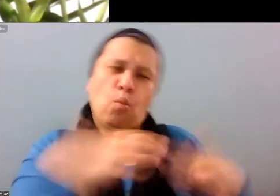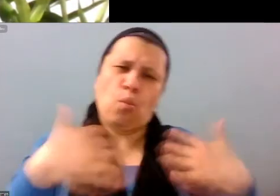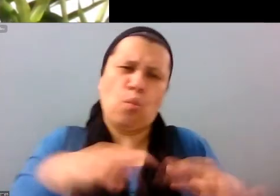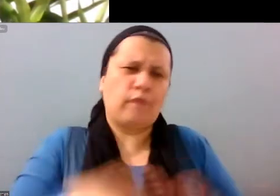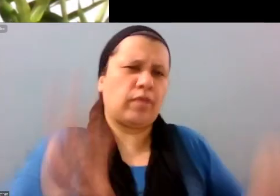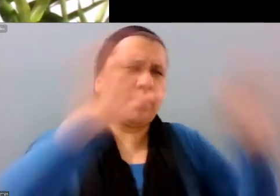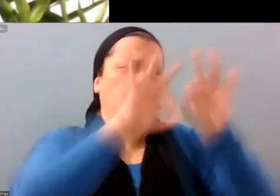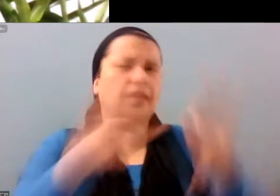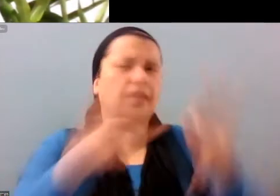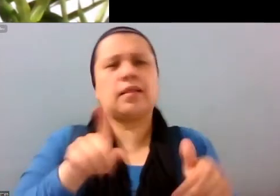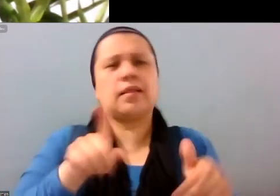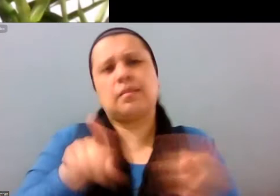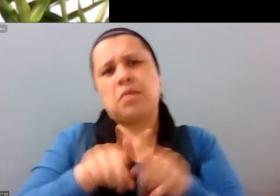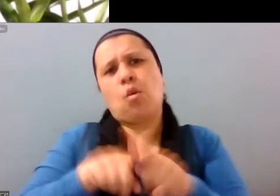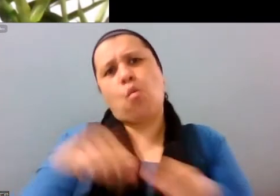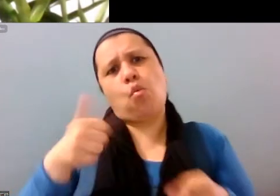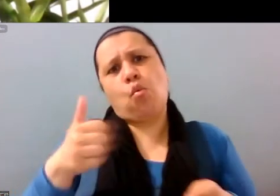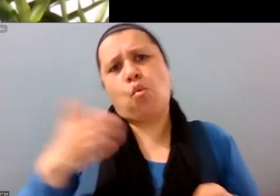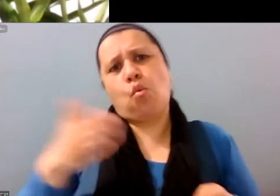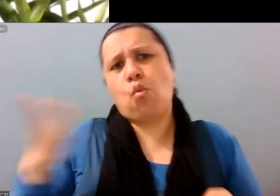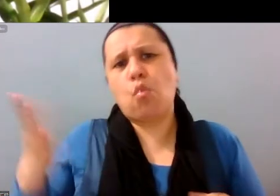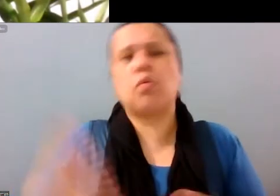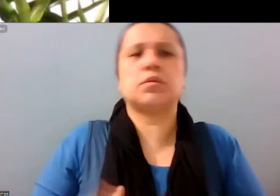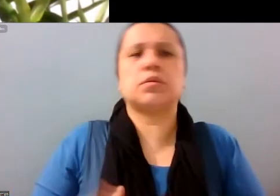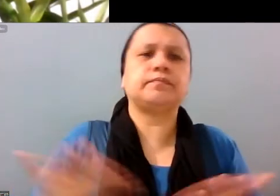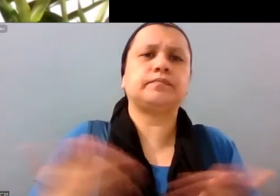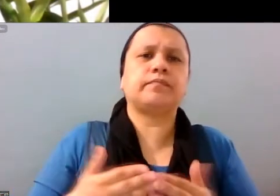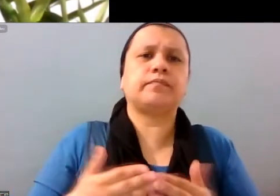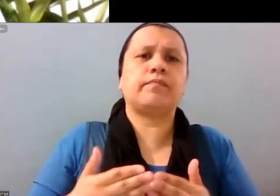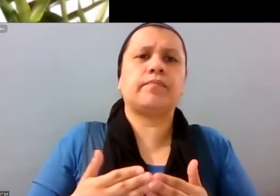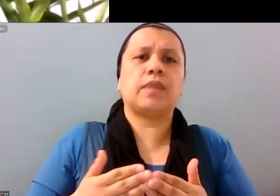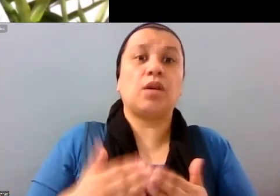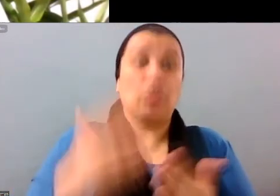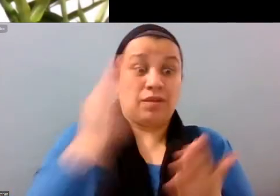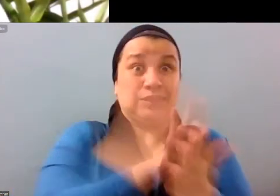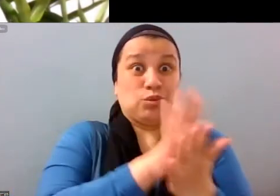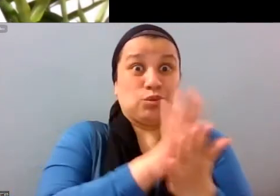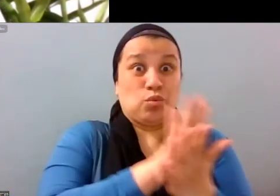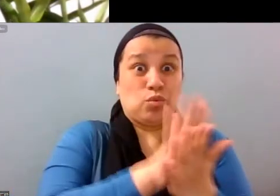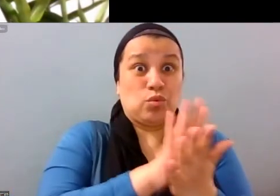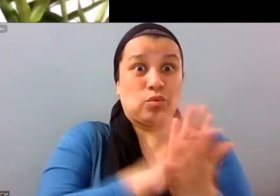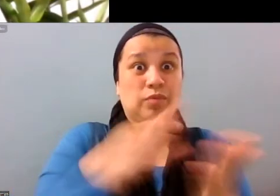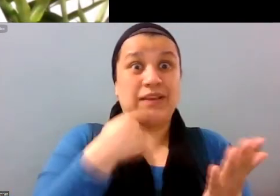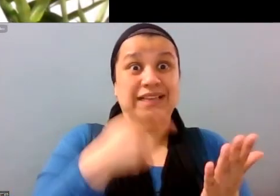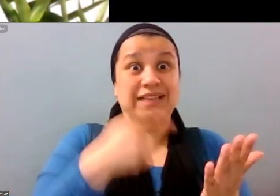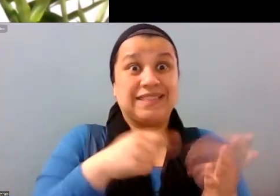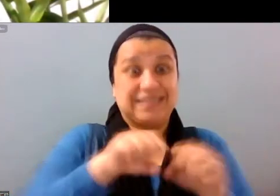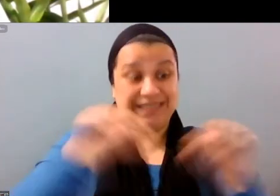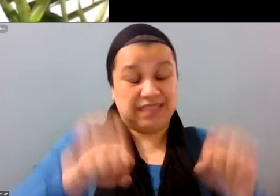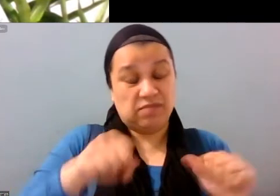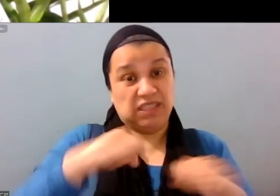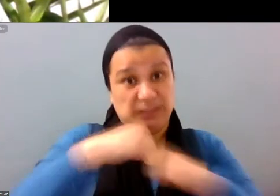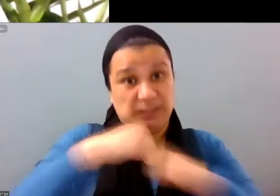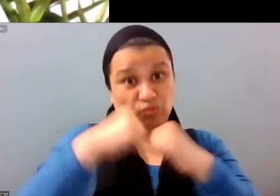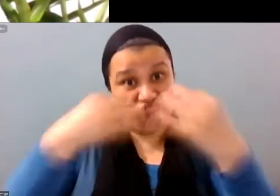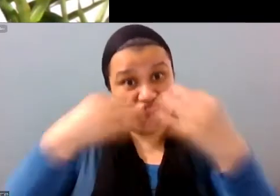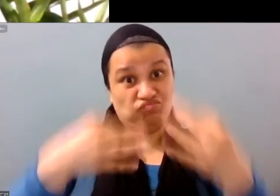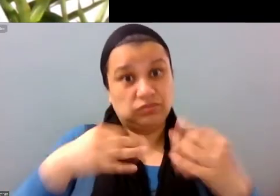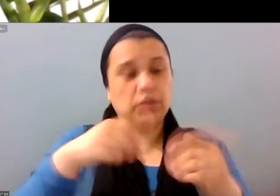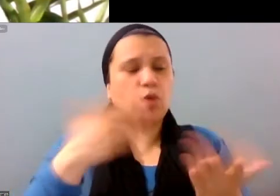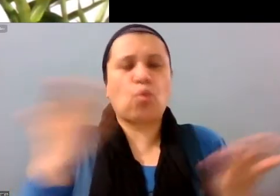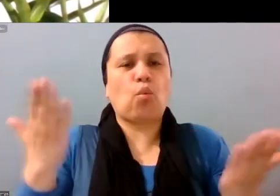posteriormente ojalá que exista un documento en tercer lugar un documento de sistematización ¿verdad? de cuál fue ese